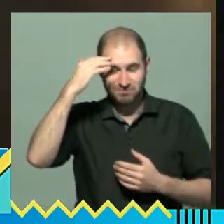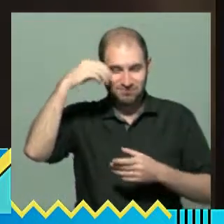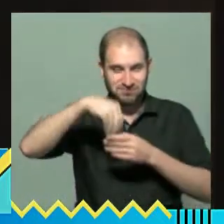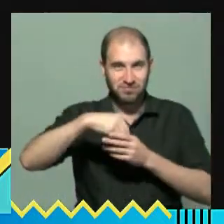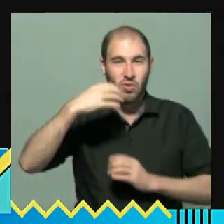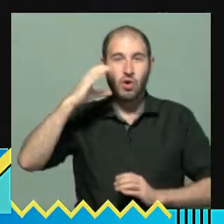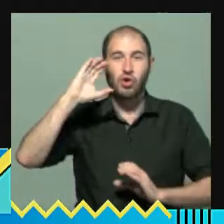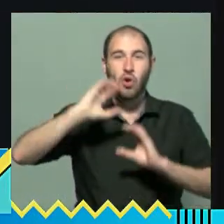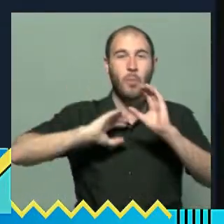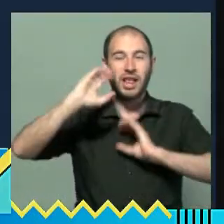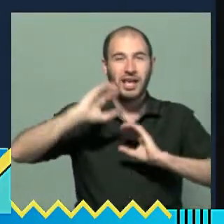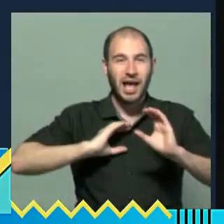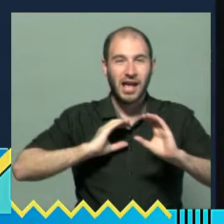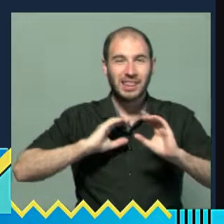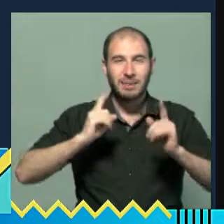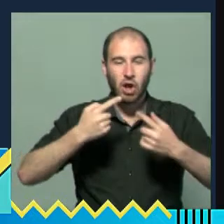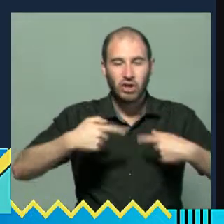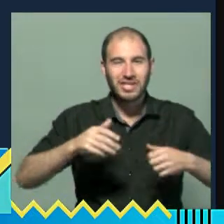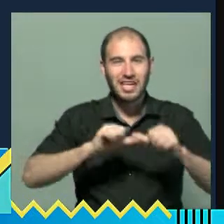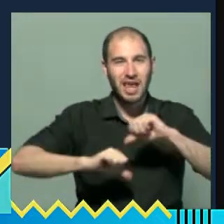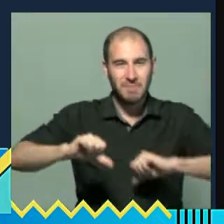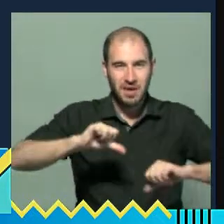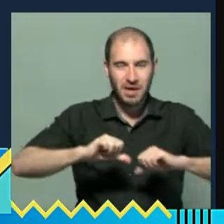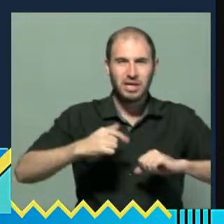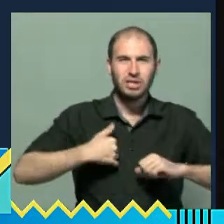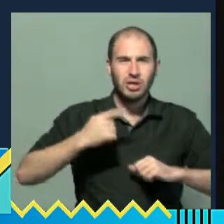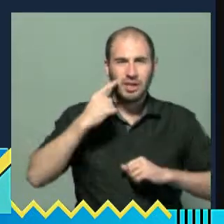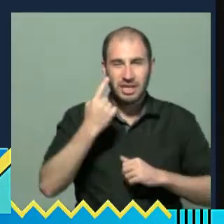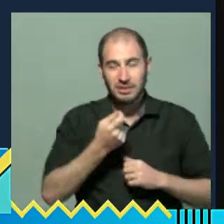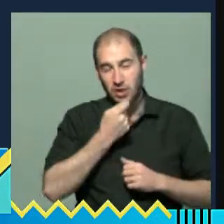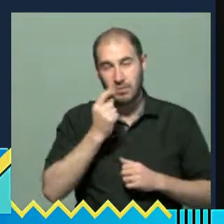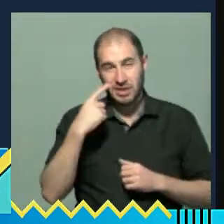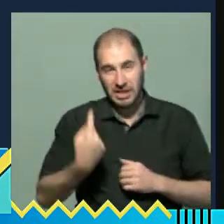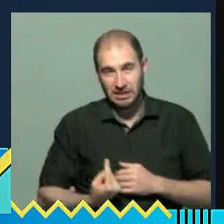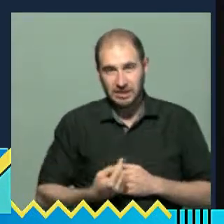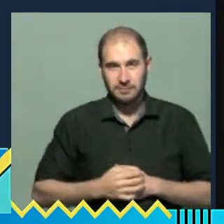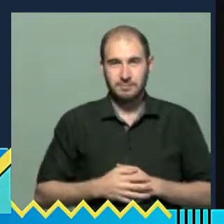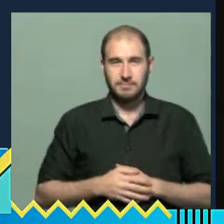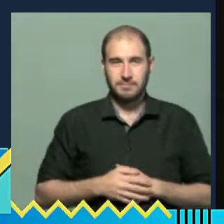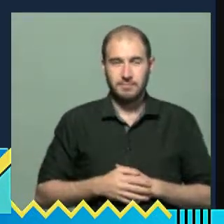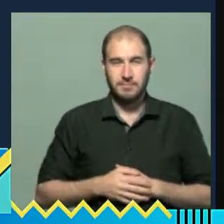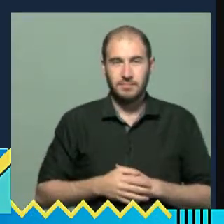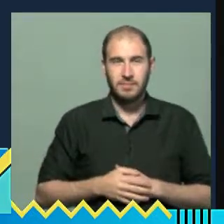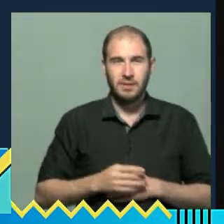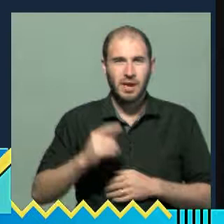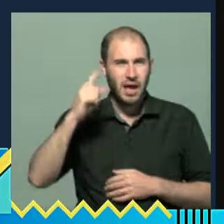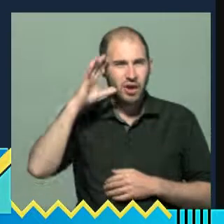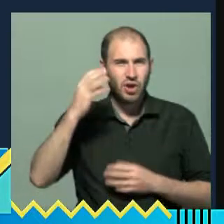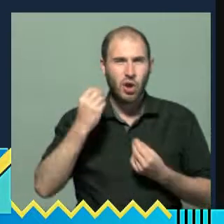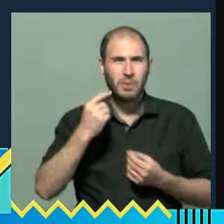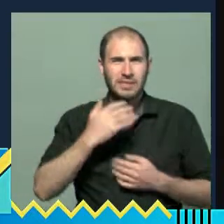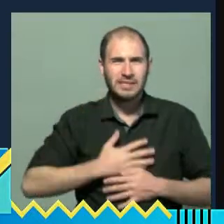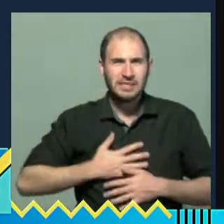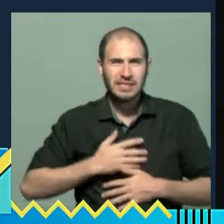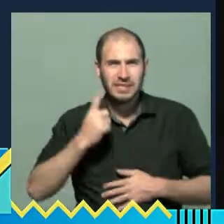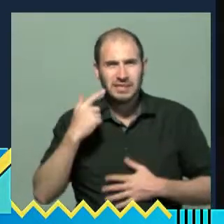a través también de sustancias químicas. Entonces, cuando yo estoy triste, por ejemplo, pensemos cómo se siente la tristeza